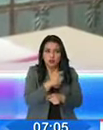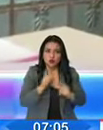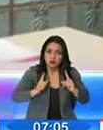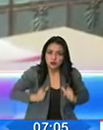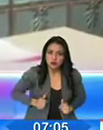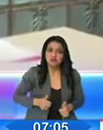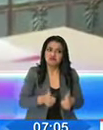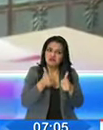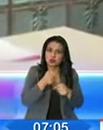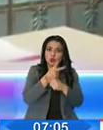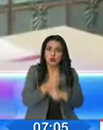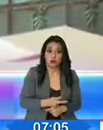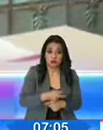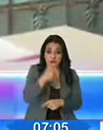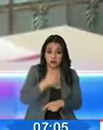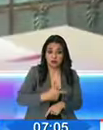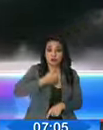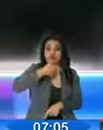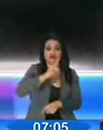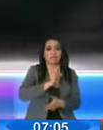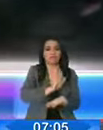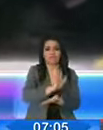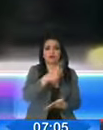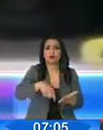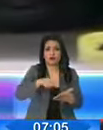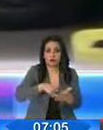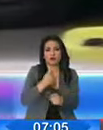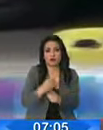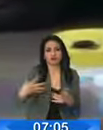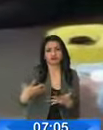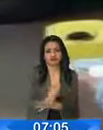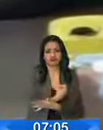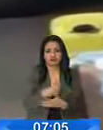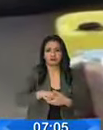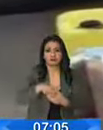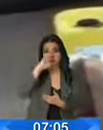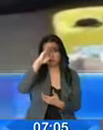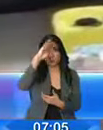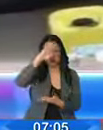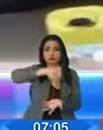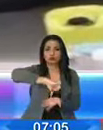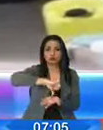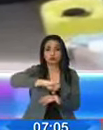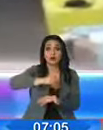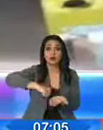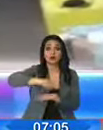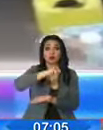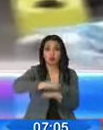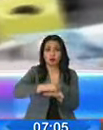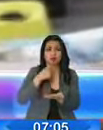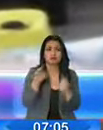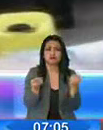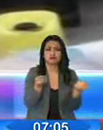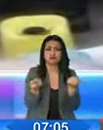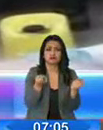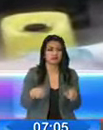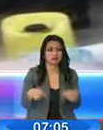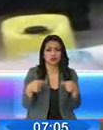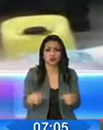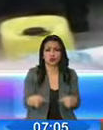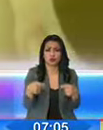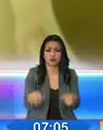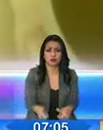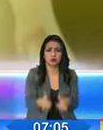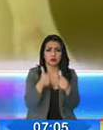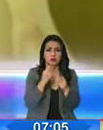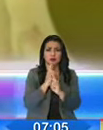consumir este tipo de productos. El intendente de policía de la SUAY informó que los operativos de control son a diario. Entregó resultados: en